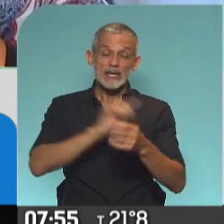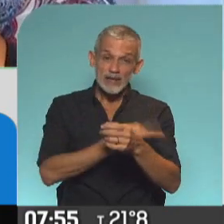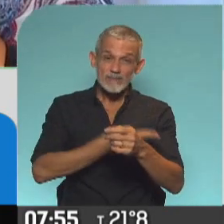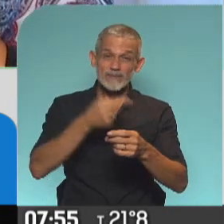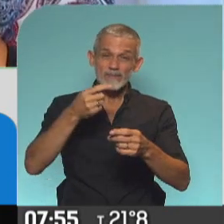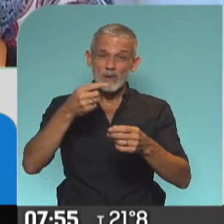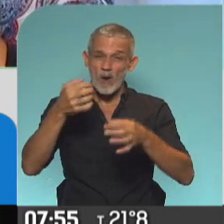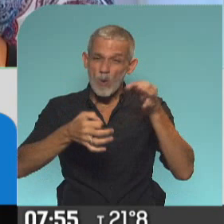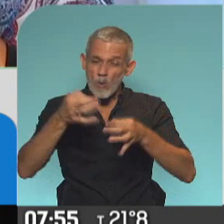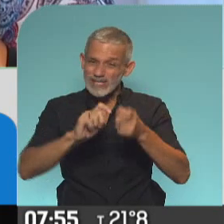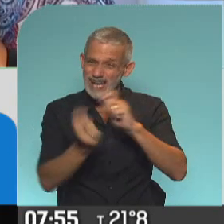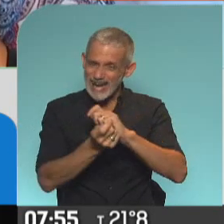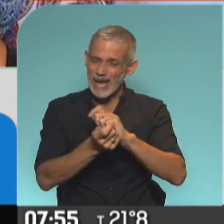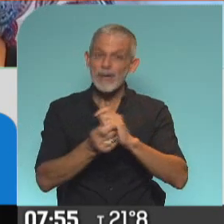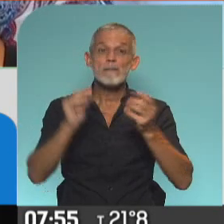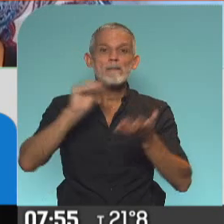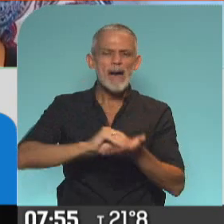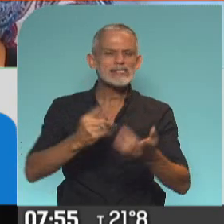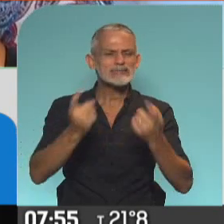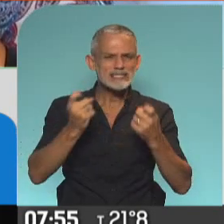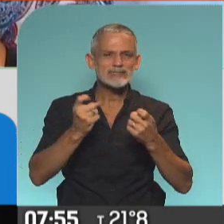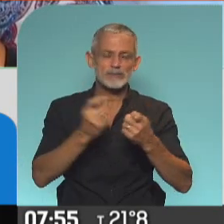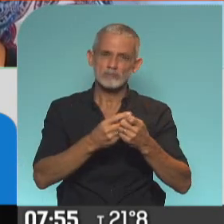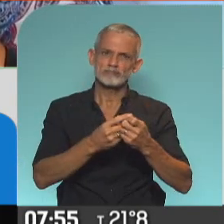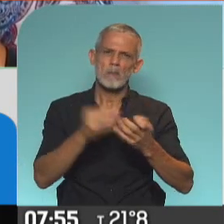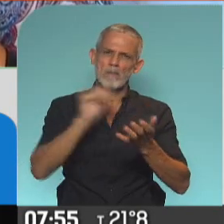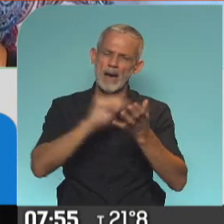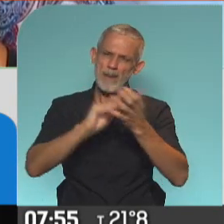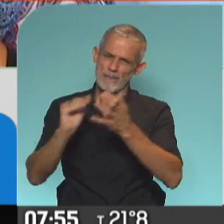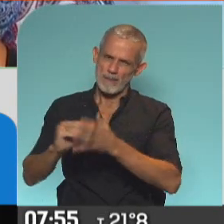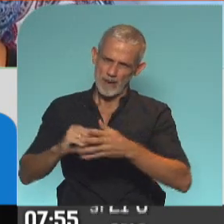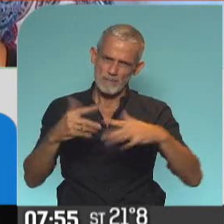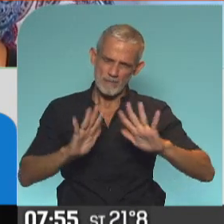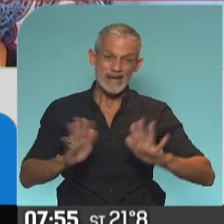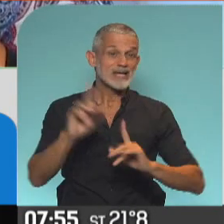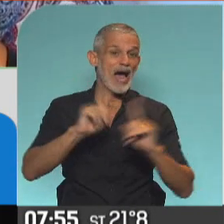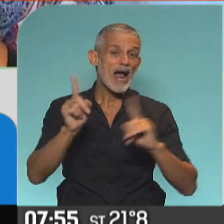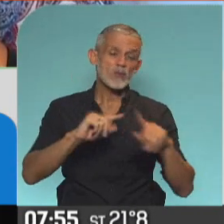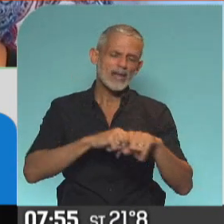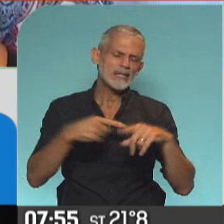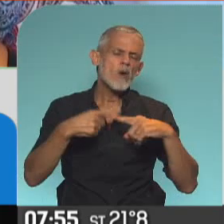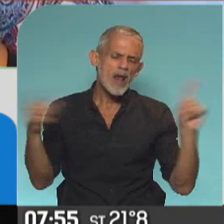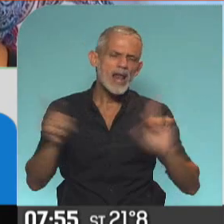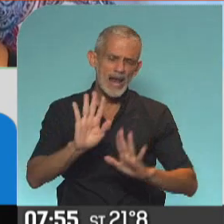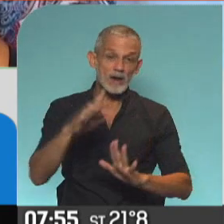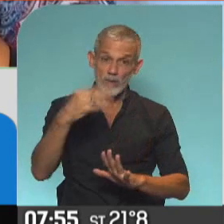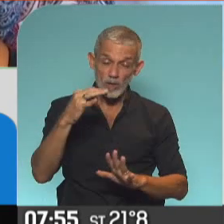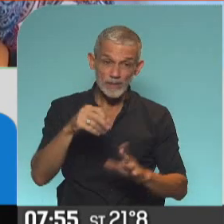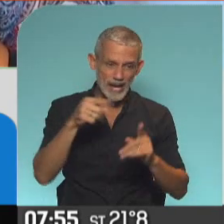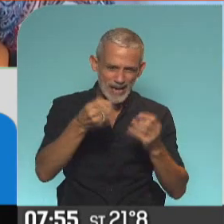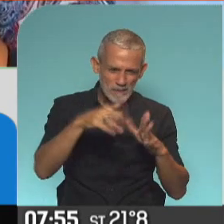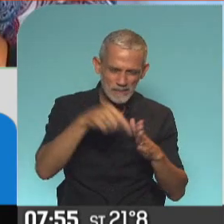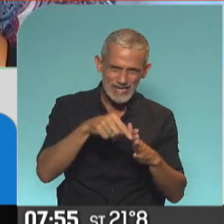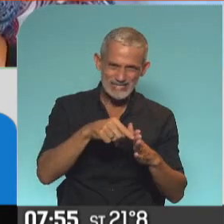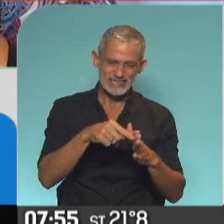judicial una enorme cantidad de intervenciones, algunas de largo plazo, pero que deben ser hechas ya. Por